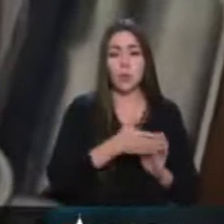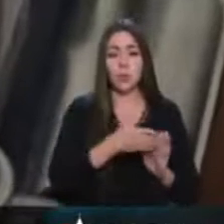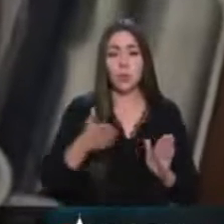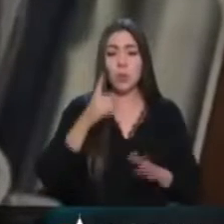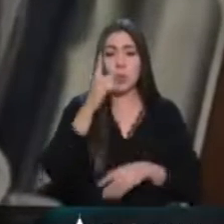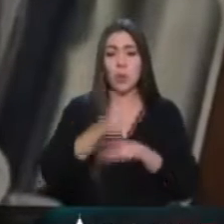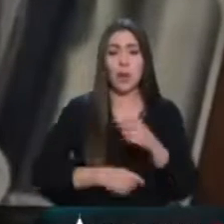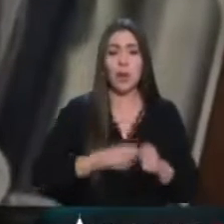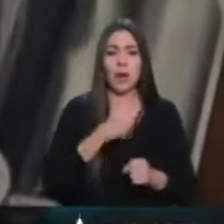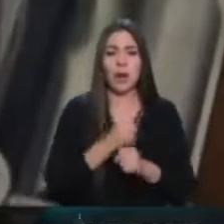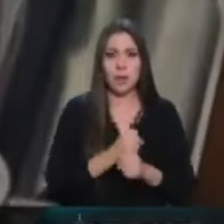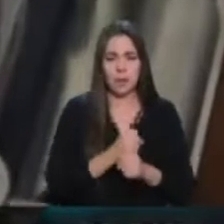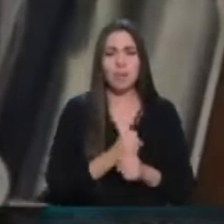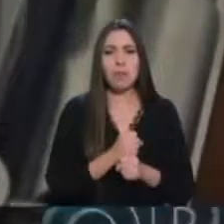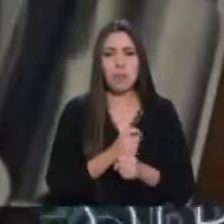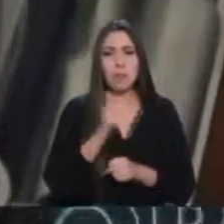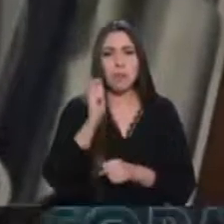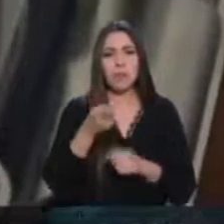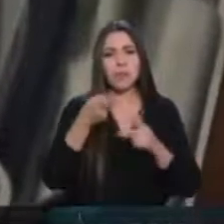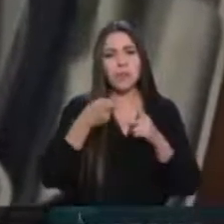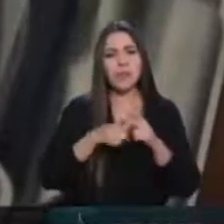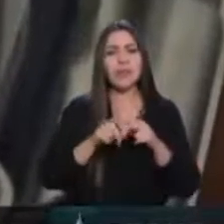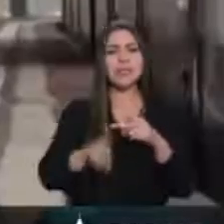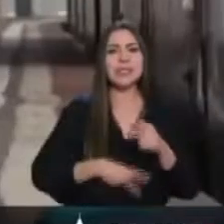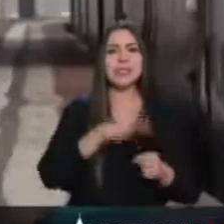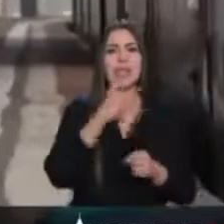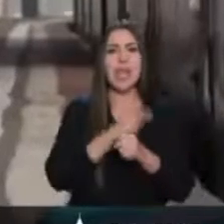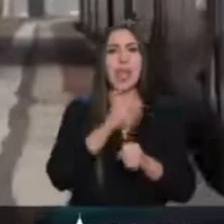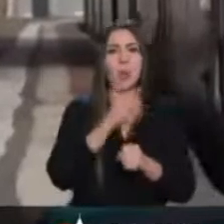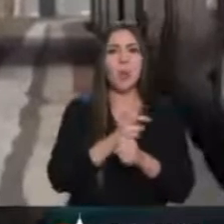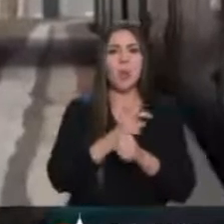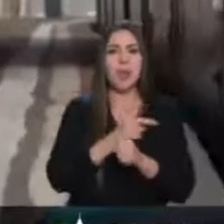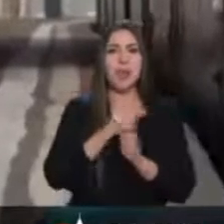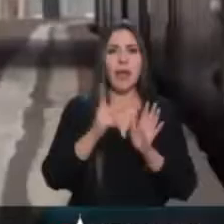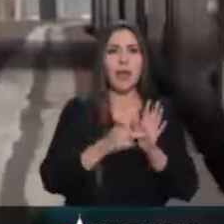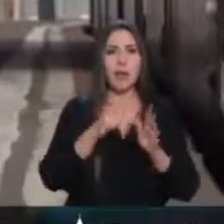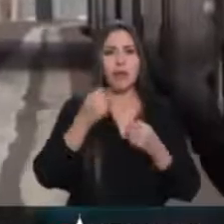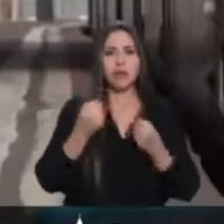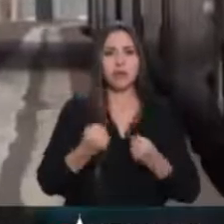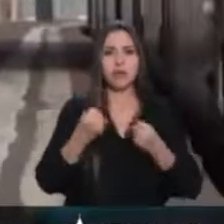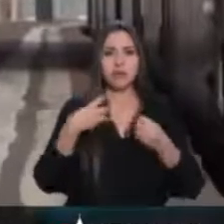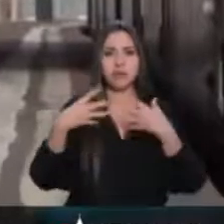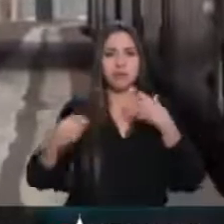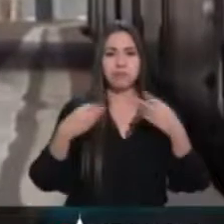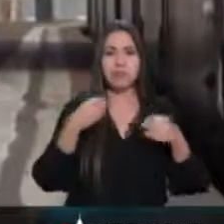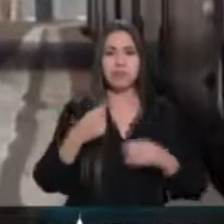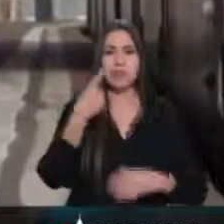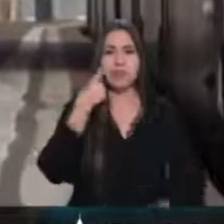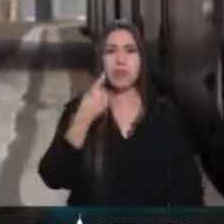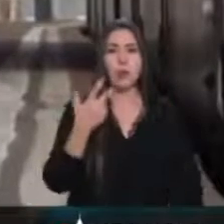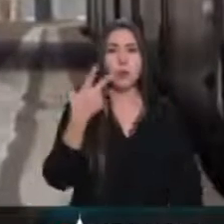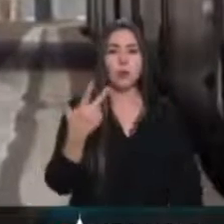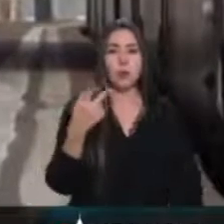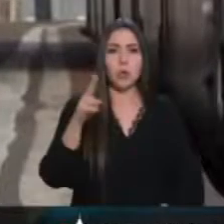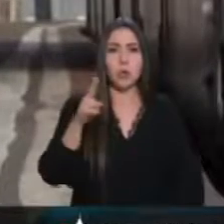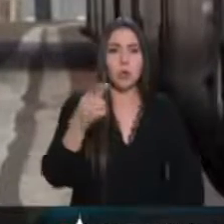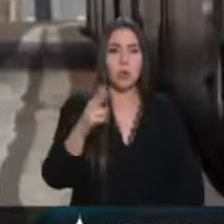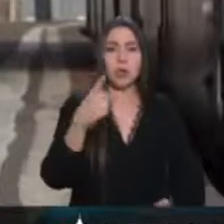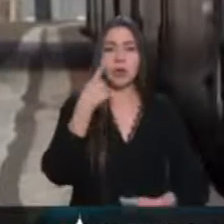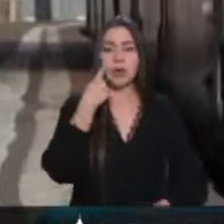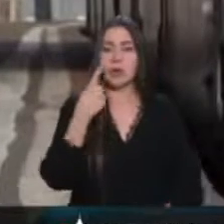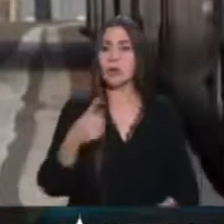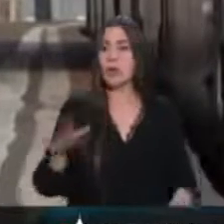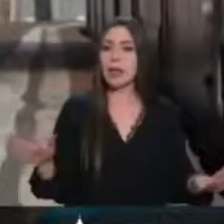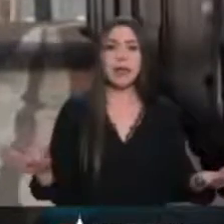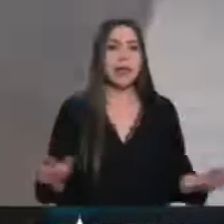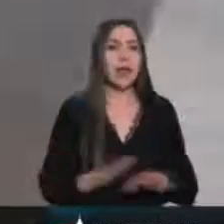que inició ya irreversiblemente la segunda ola del COVID. Justamente el 8 de noviembre es cuando vemos en los datos un cambio